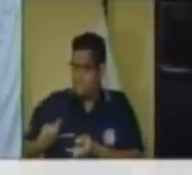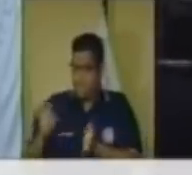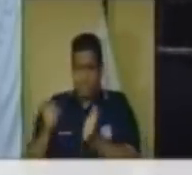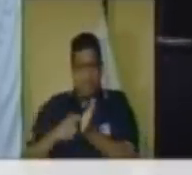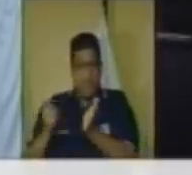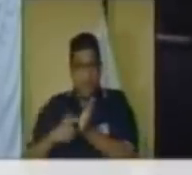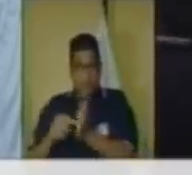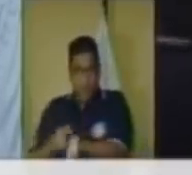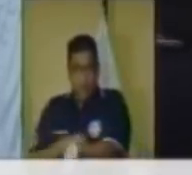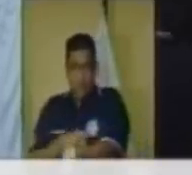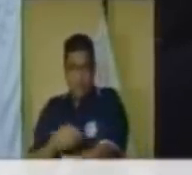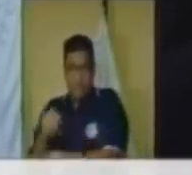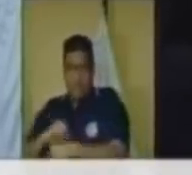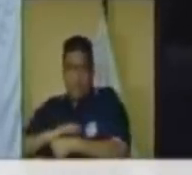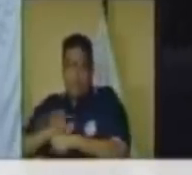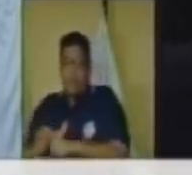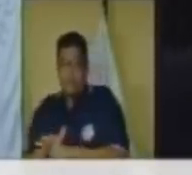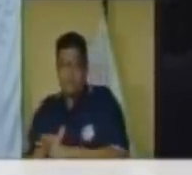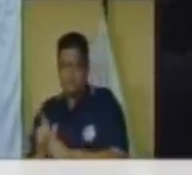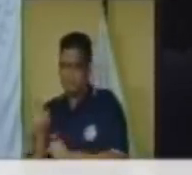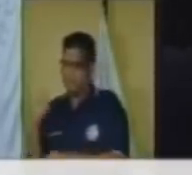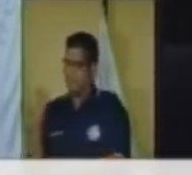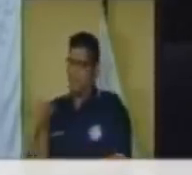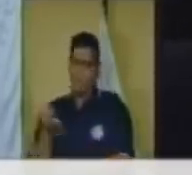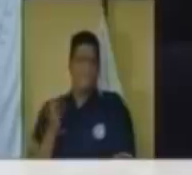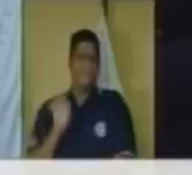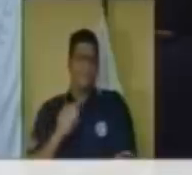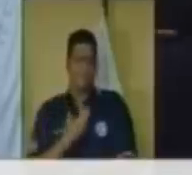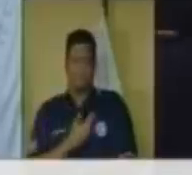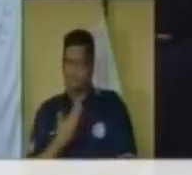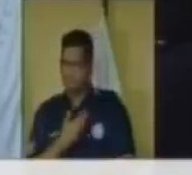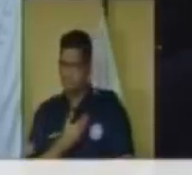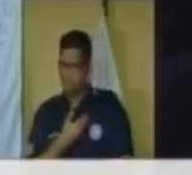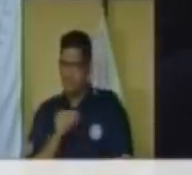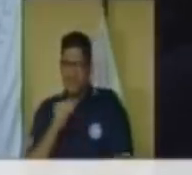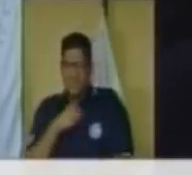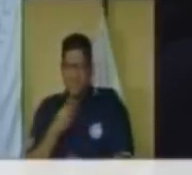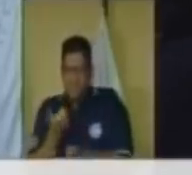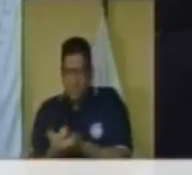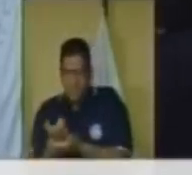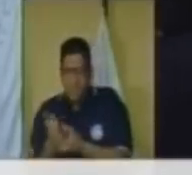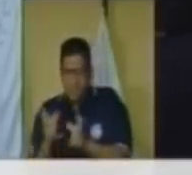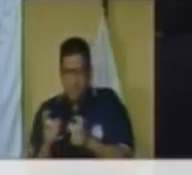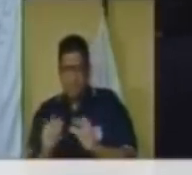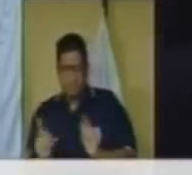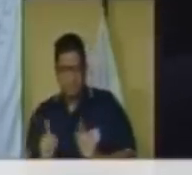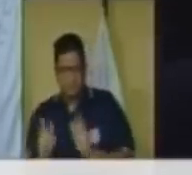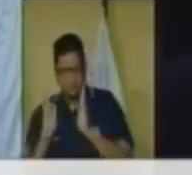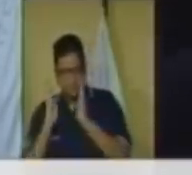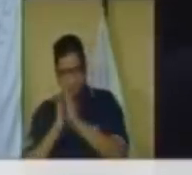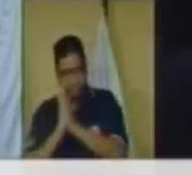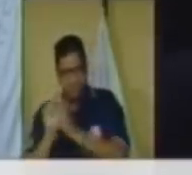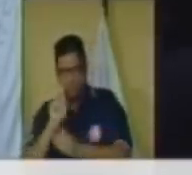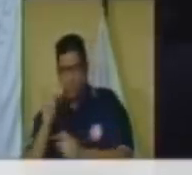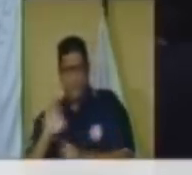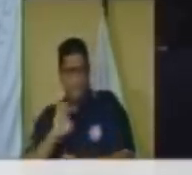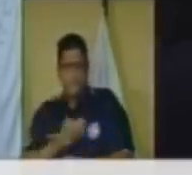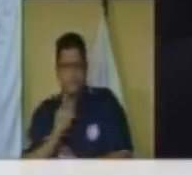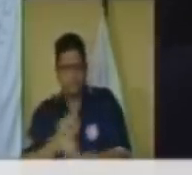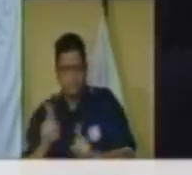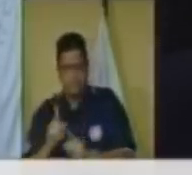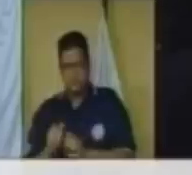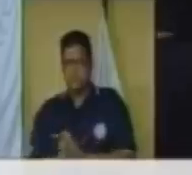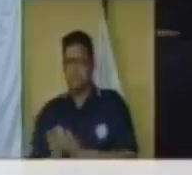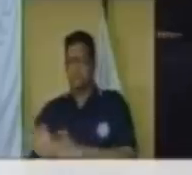8. El Ministerio de Salud Pública y Asistencia Social confirma que hasta el momento se han